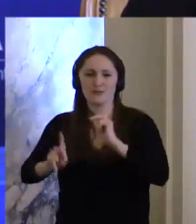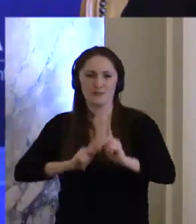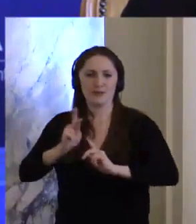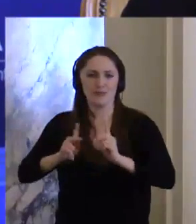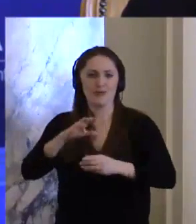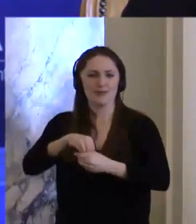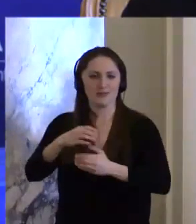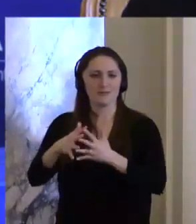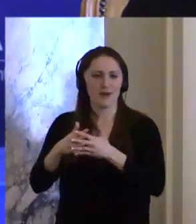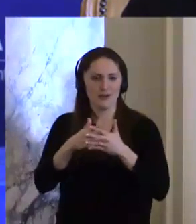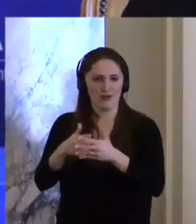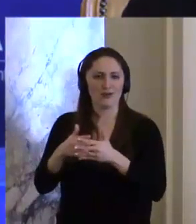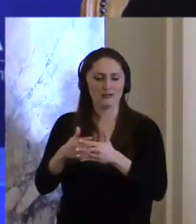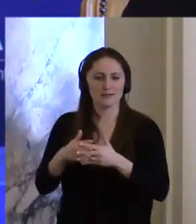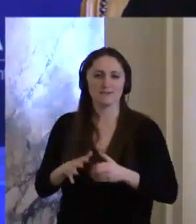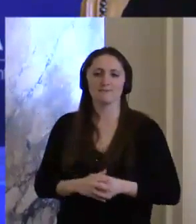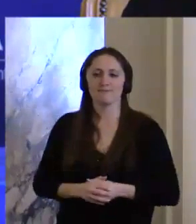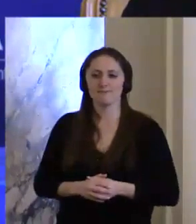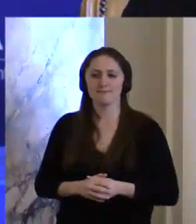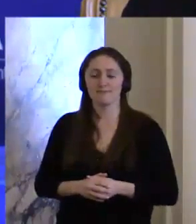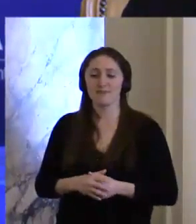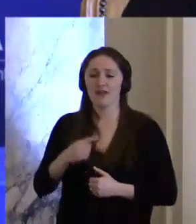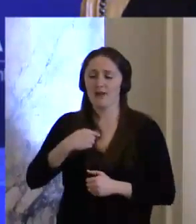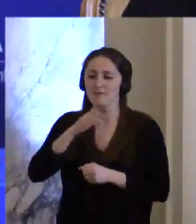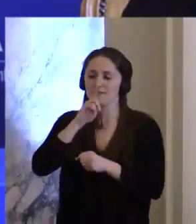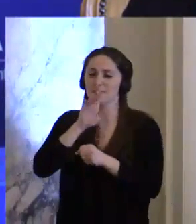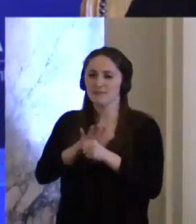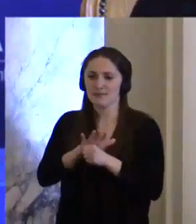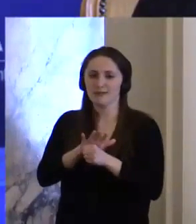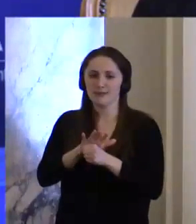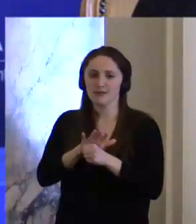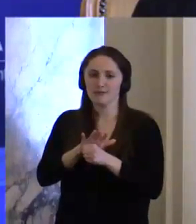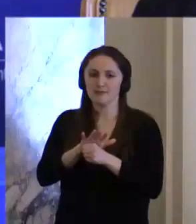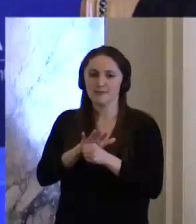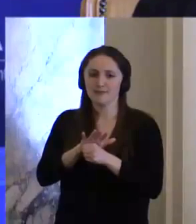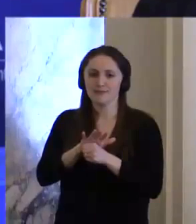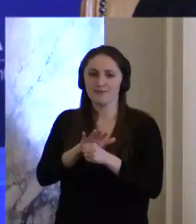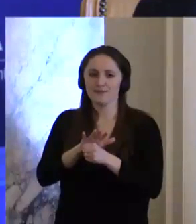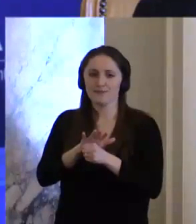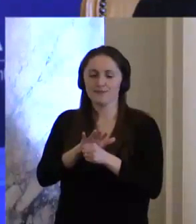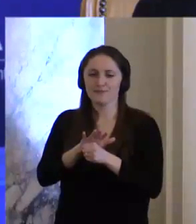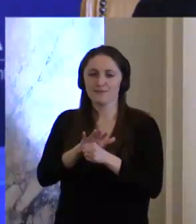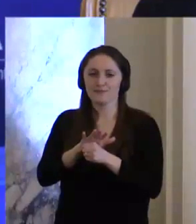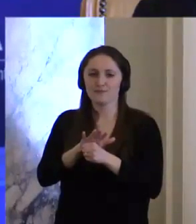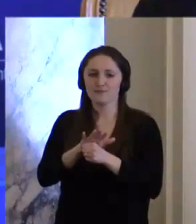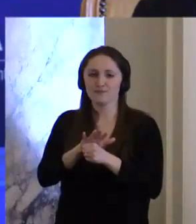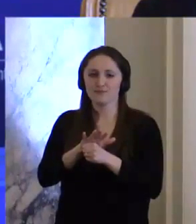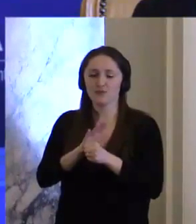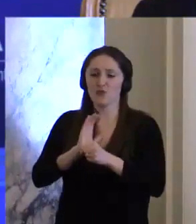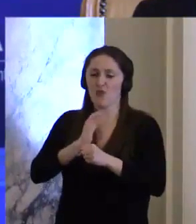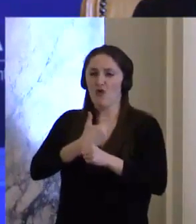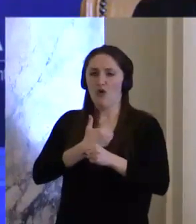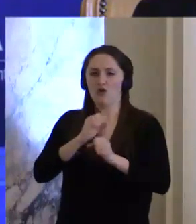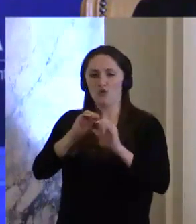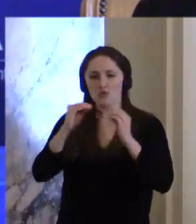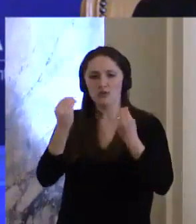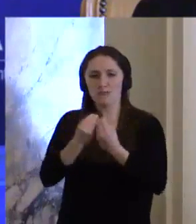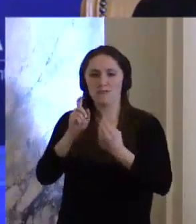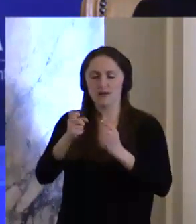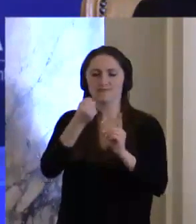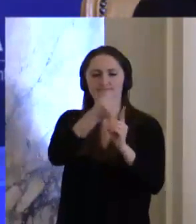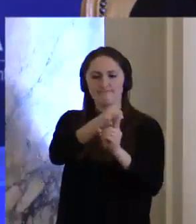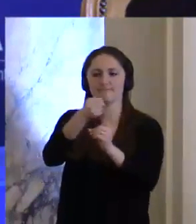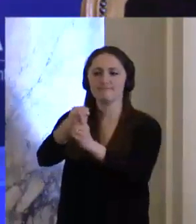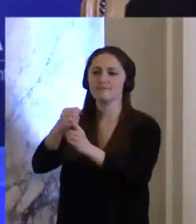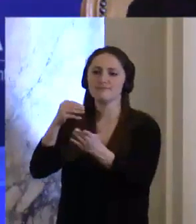organización tiene que seguir tocando día a día la vida de los millones de personas que alcanzamos el día de hoy. Pero